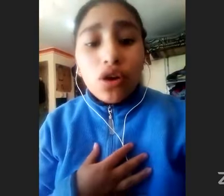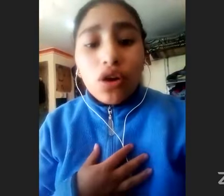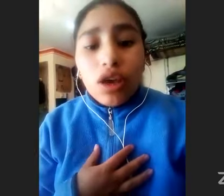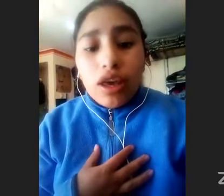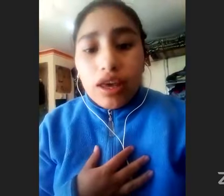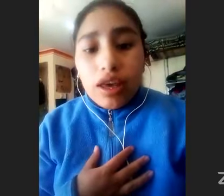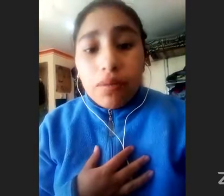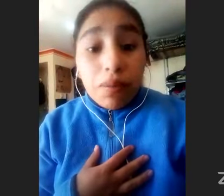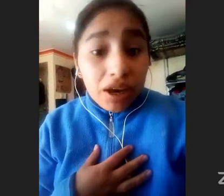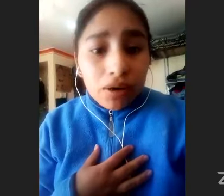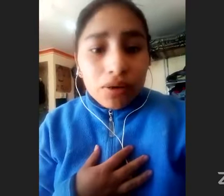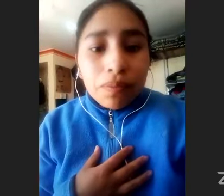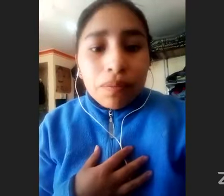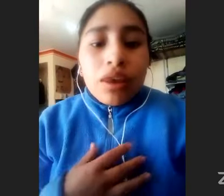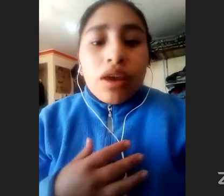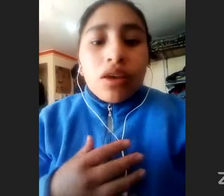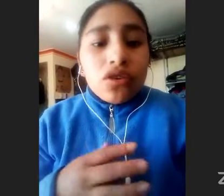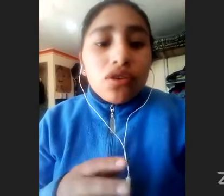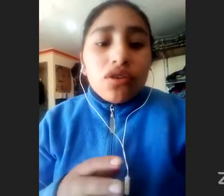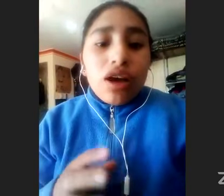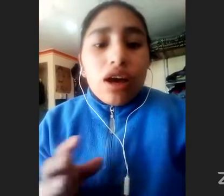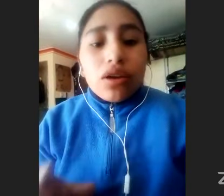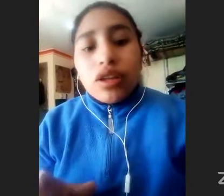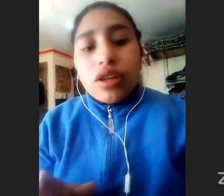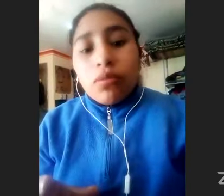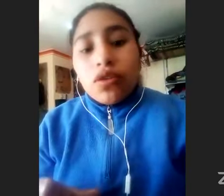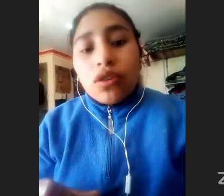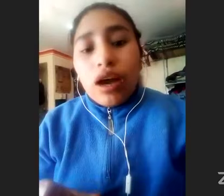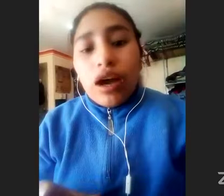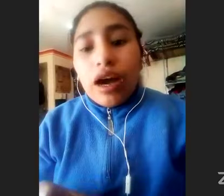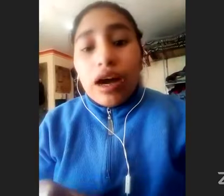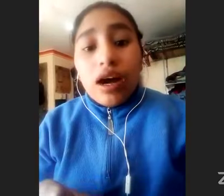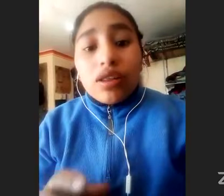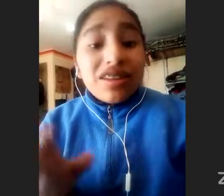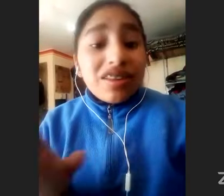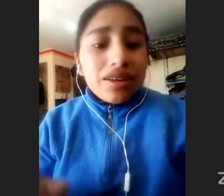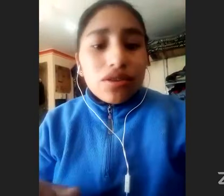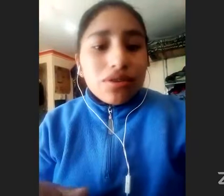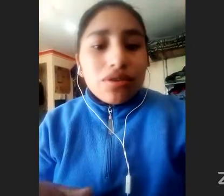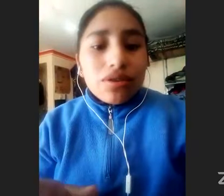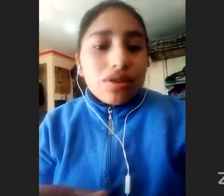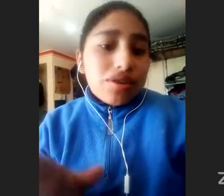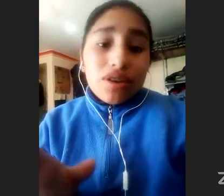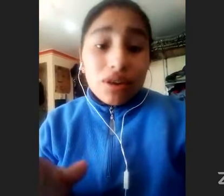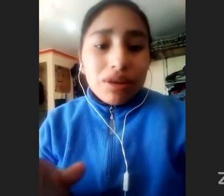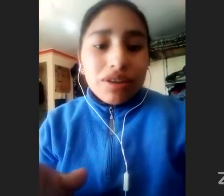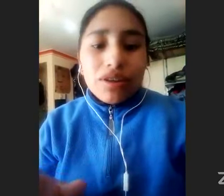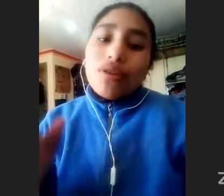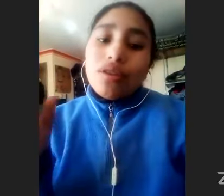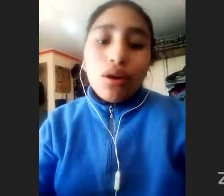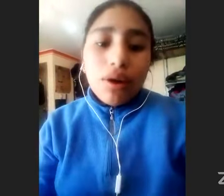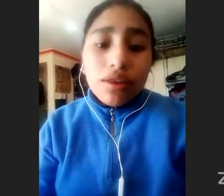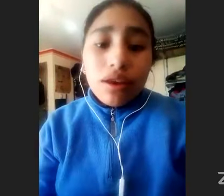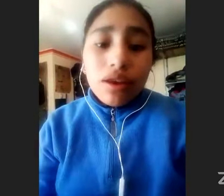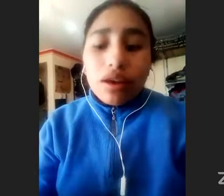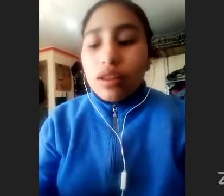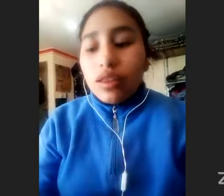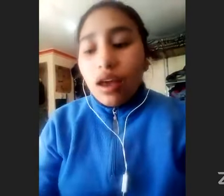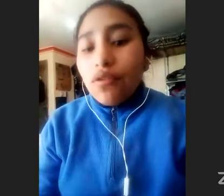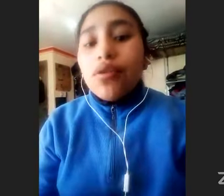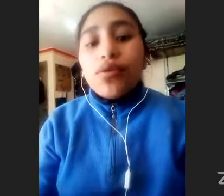de donde yo vengo no nosotros aglutinamos a distritos se nos llama distrito siglo